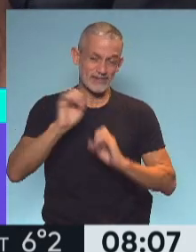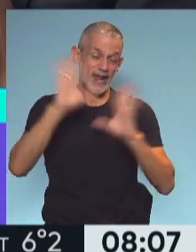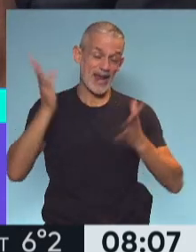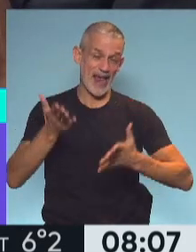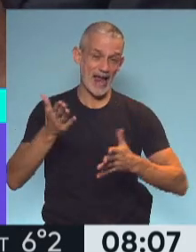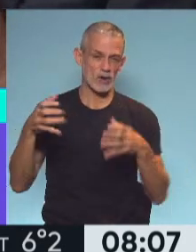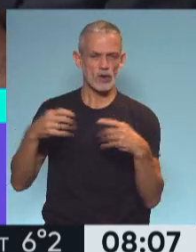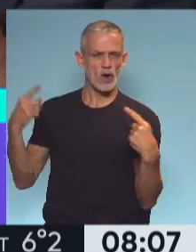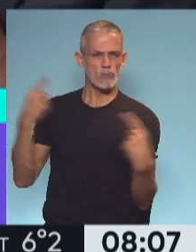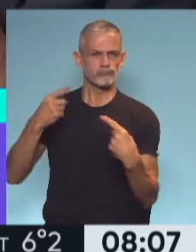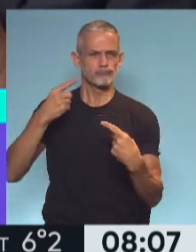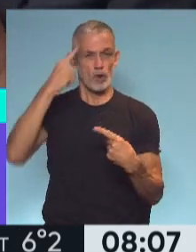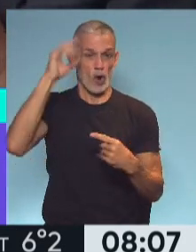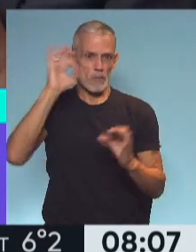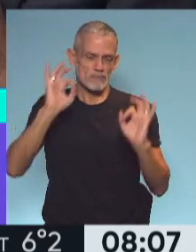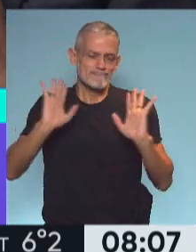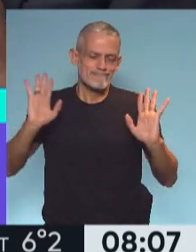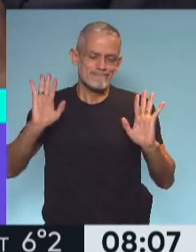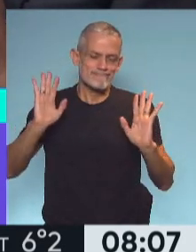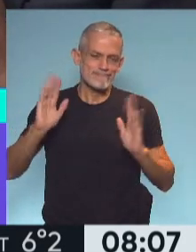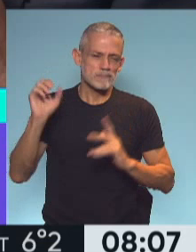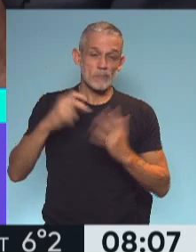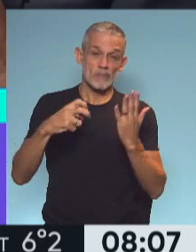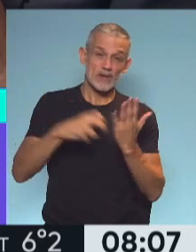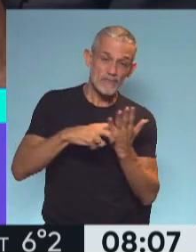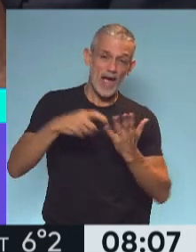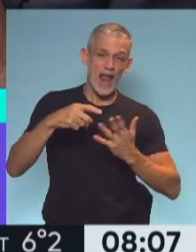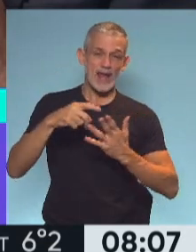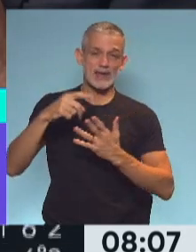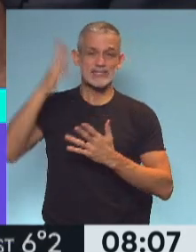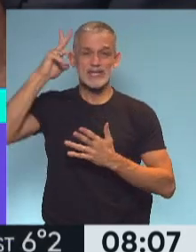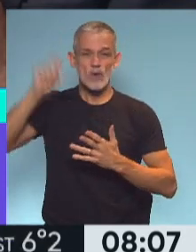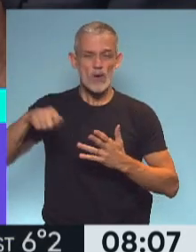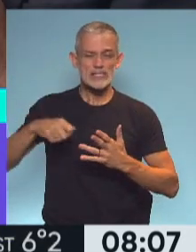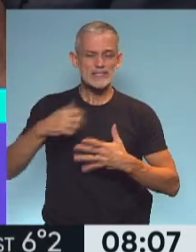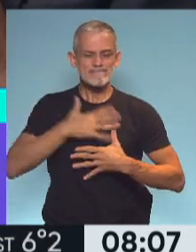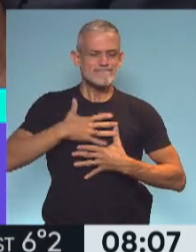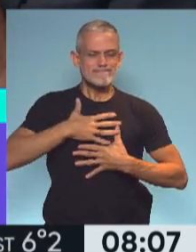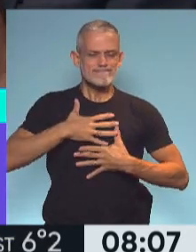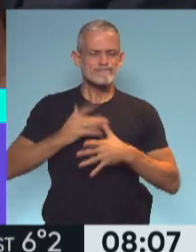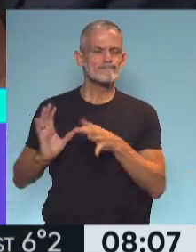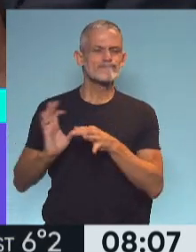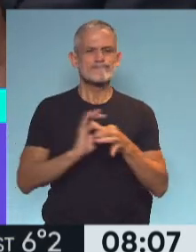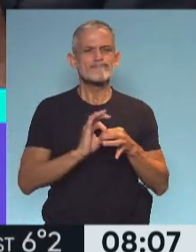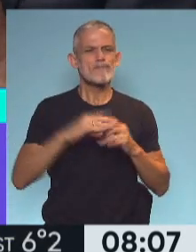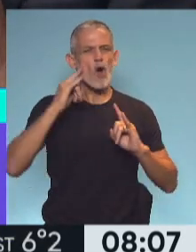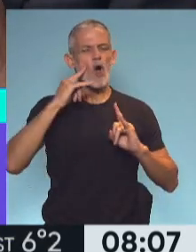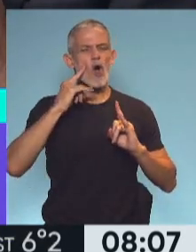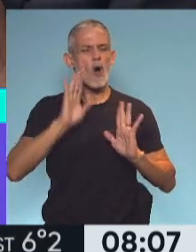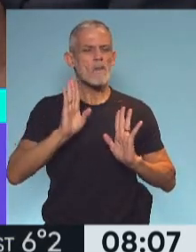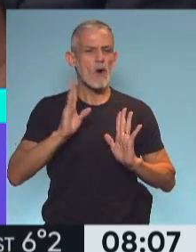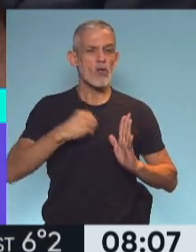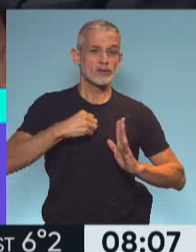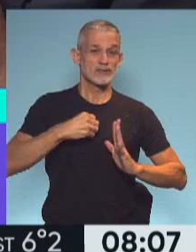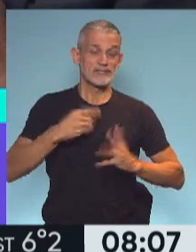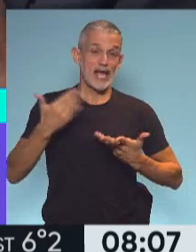posición, si se quiere, ideológica, de jueces y fiscales que se ve que se sentían afines, muy cómodos quizás,